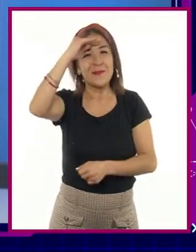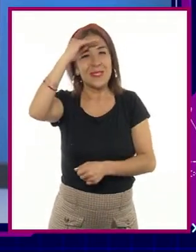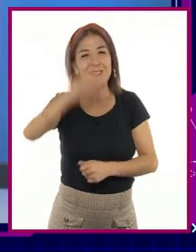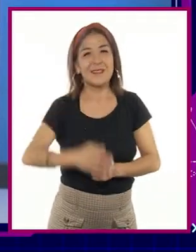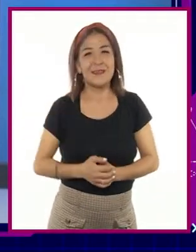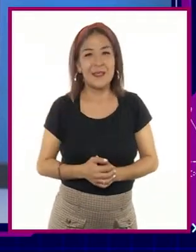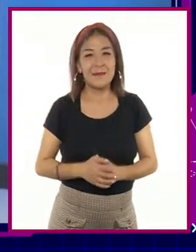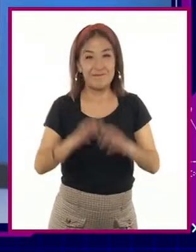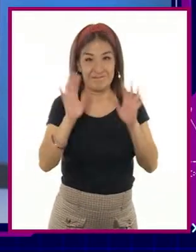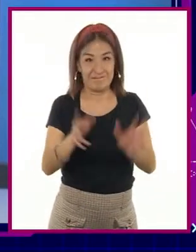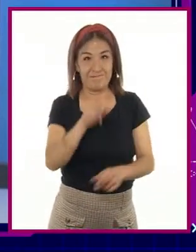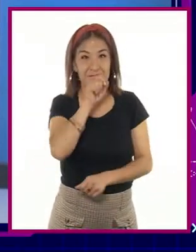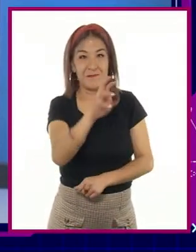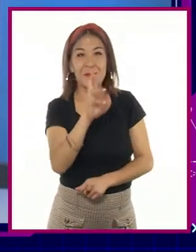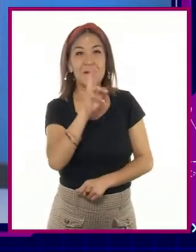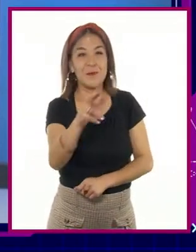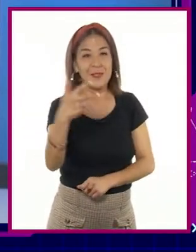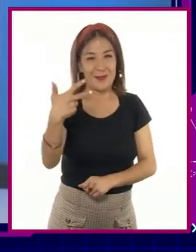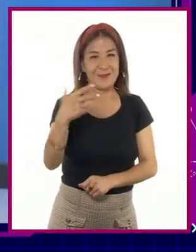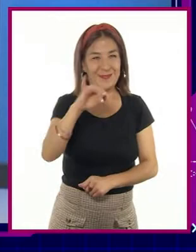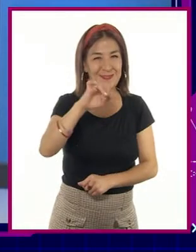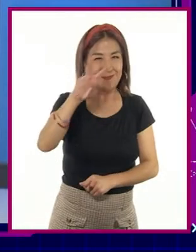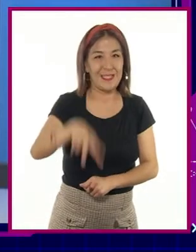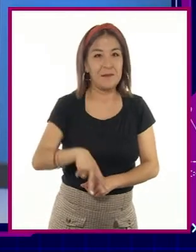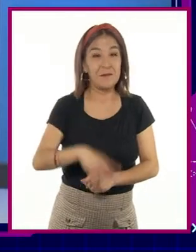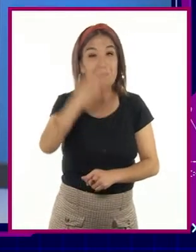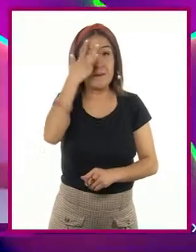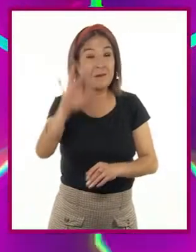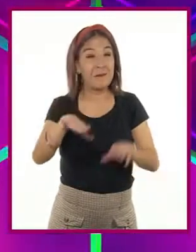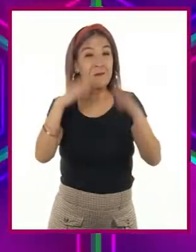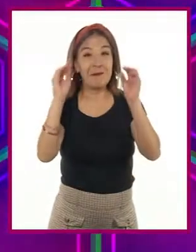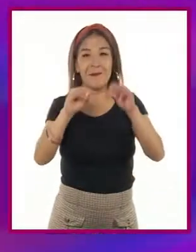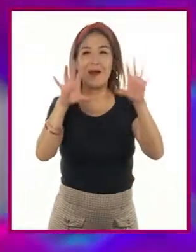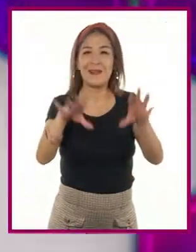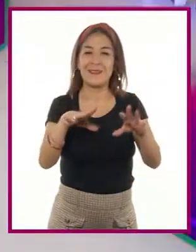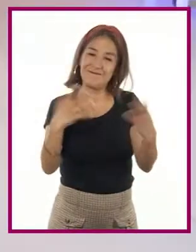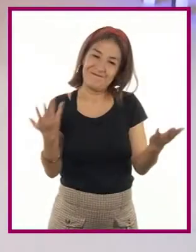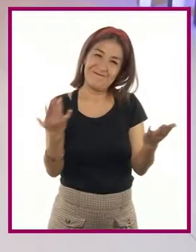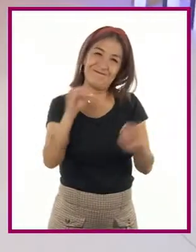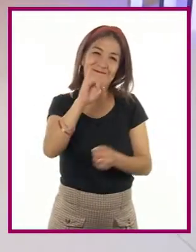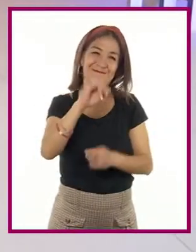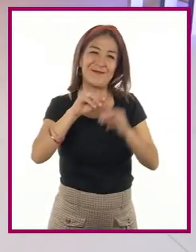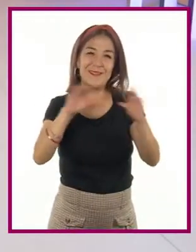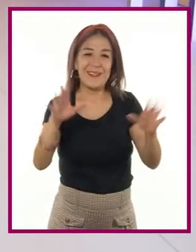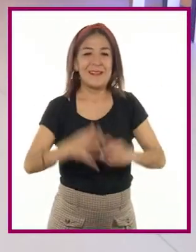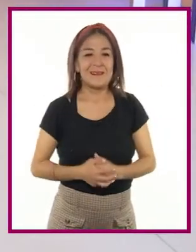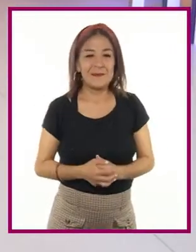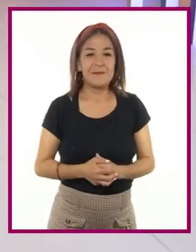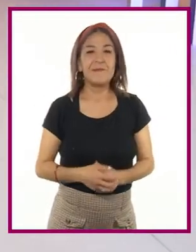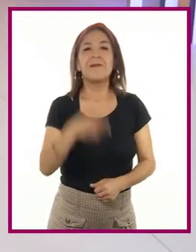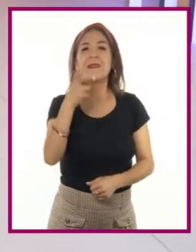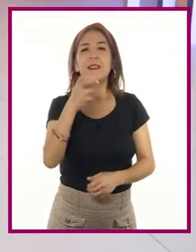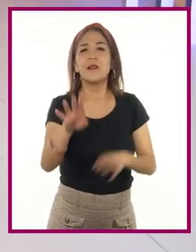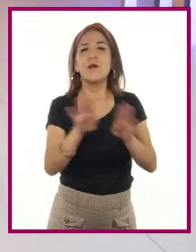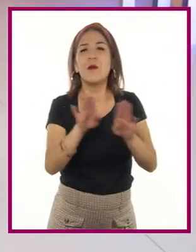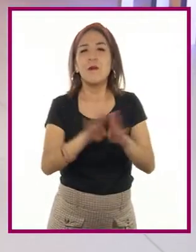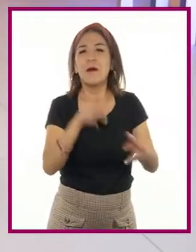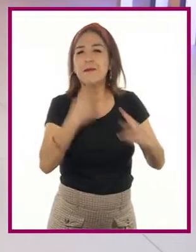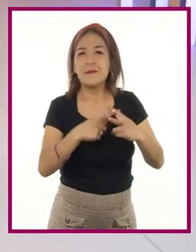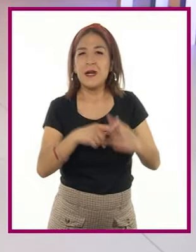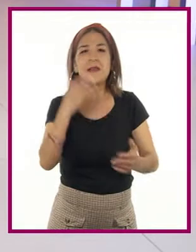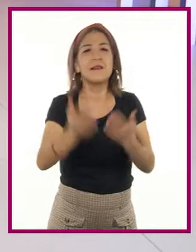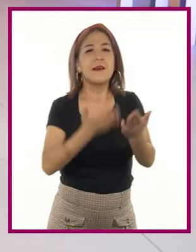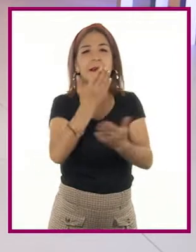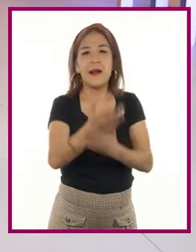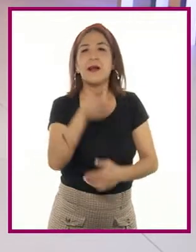bolt vista obtener 8 verdad magia claro este tipo de procedimientos matemáticos se